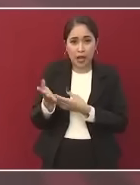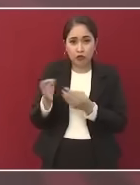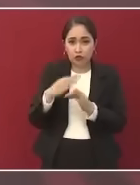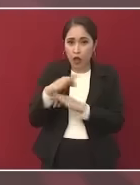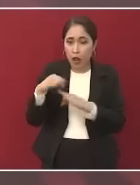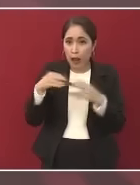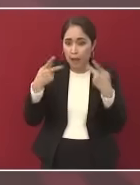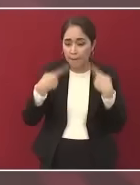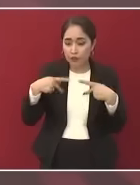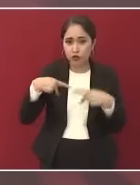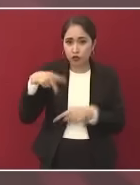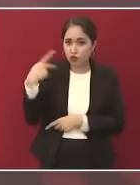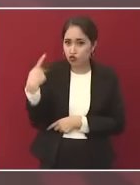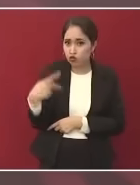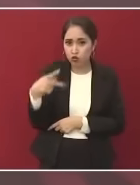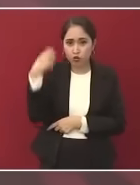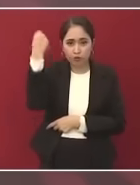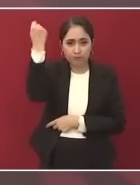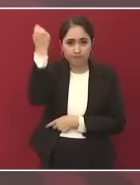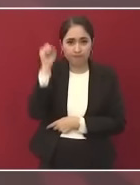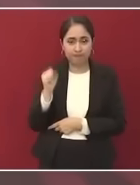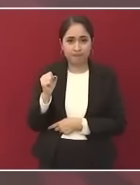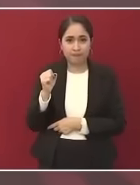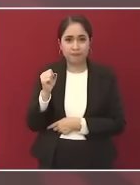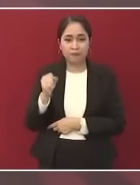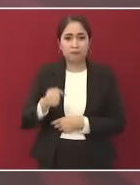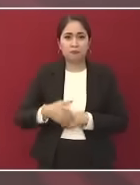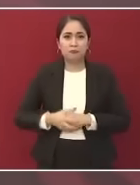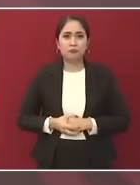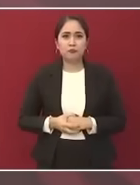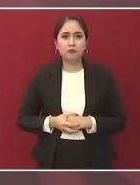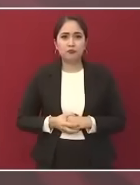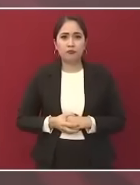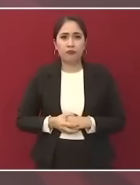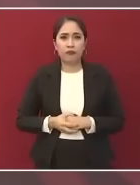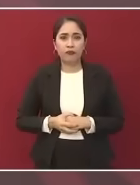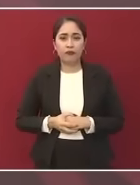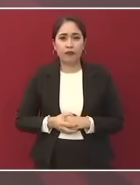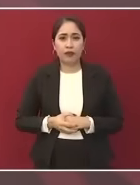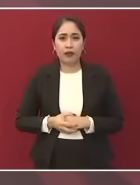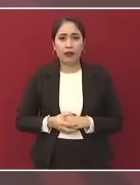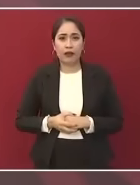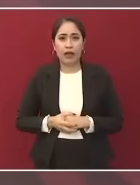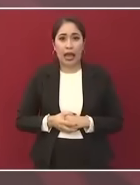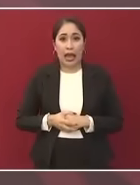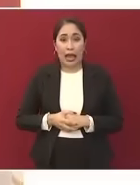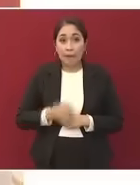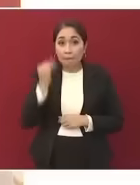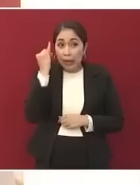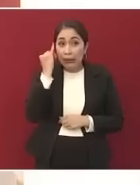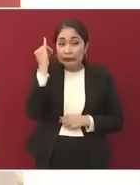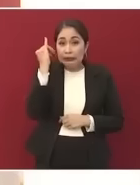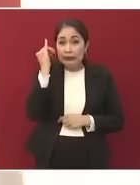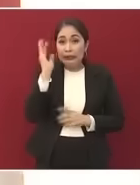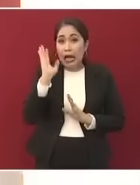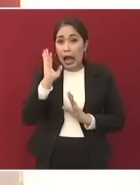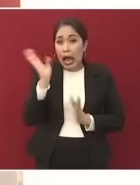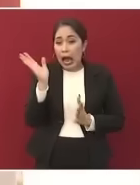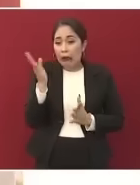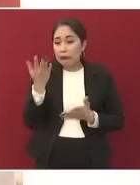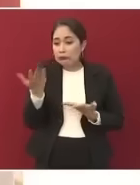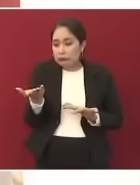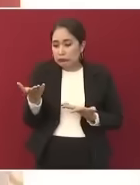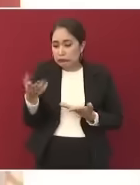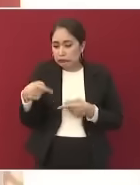de 1967 pero desde su primera visita a la tierra que también vio nacer a Rafael Caro Quintero Miguel Ángel